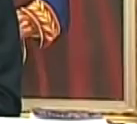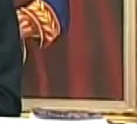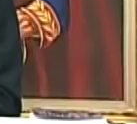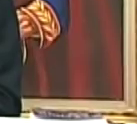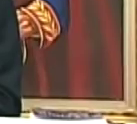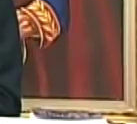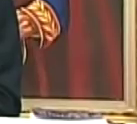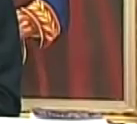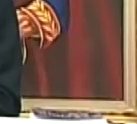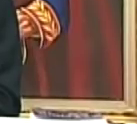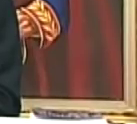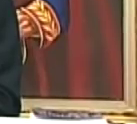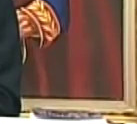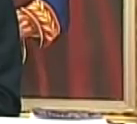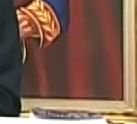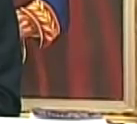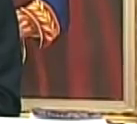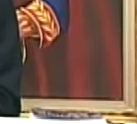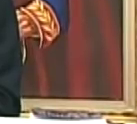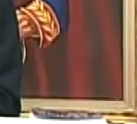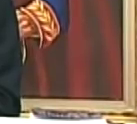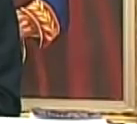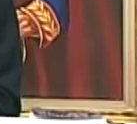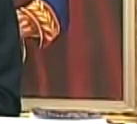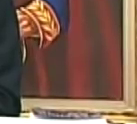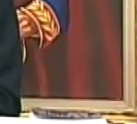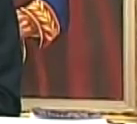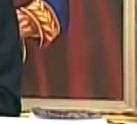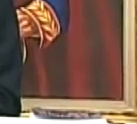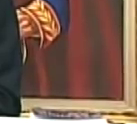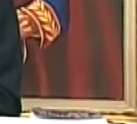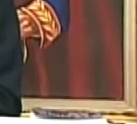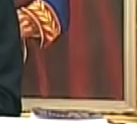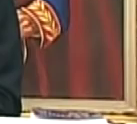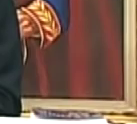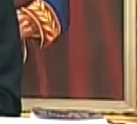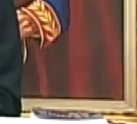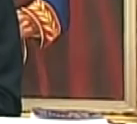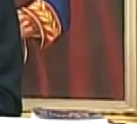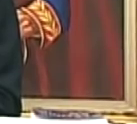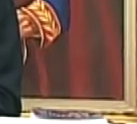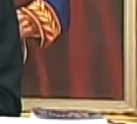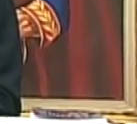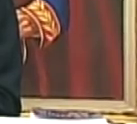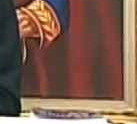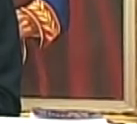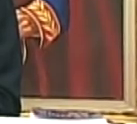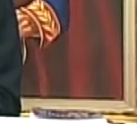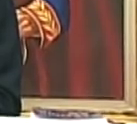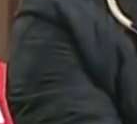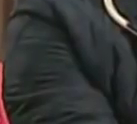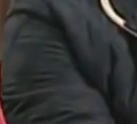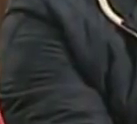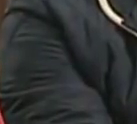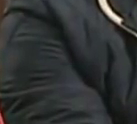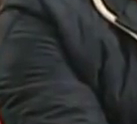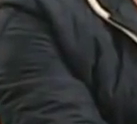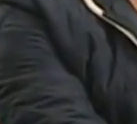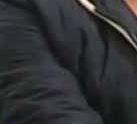Queridas y queridos, viceministros, viceministras, compañeros, ministros, ministras,